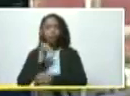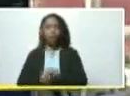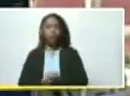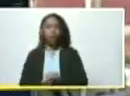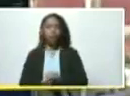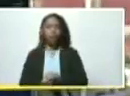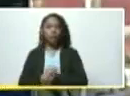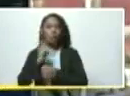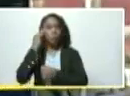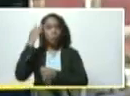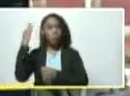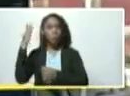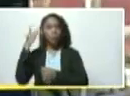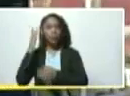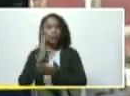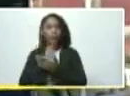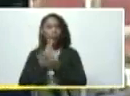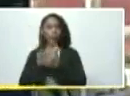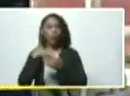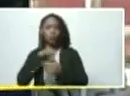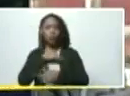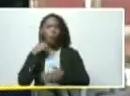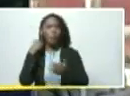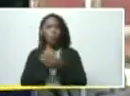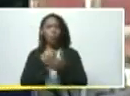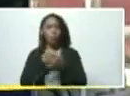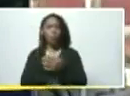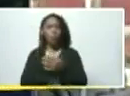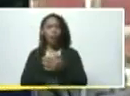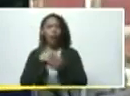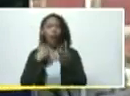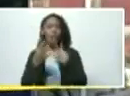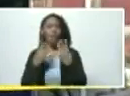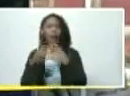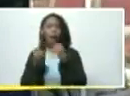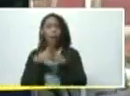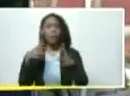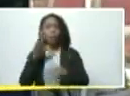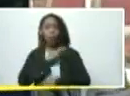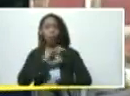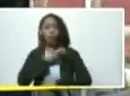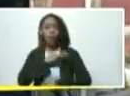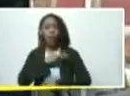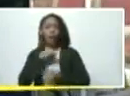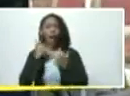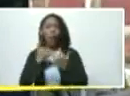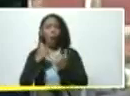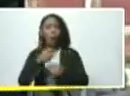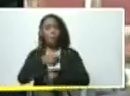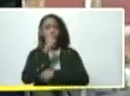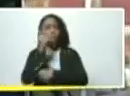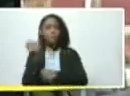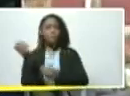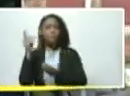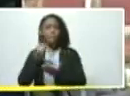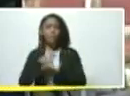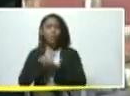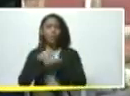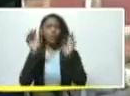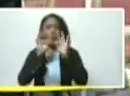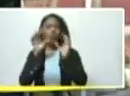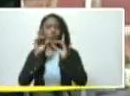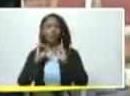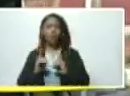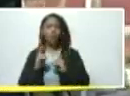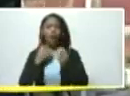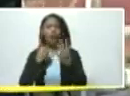en un sueño que siempre tuvimos batallando allí por las ferias del campo soberano, ahora Pesca se incorpora de manera decidida a la